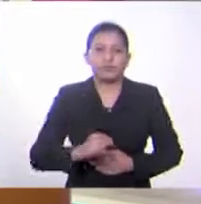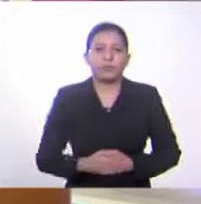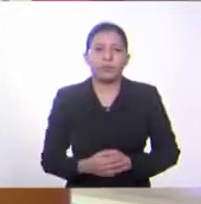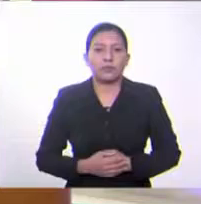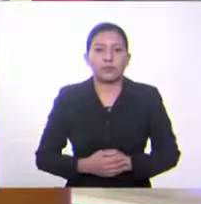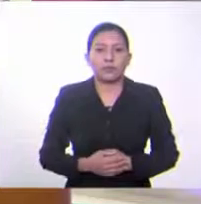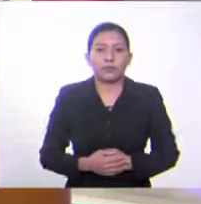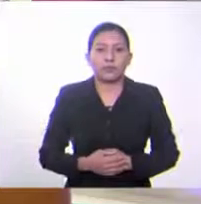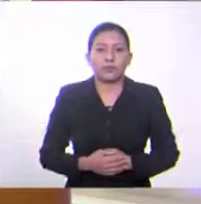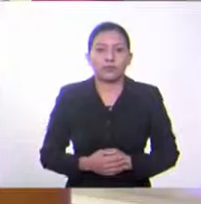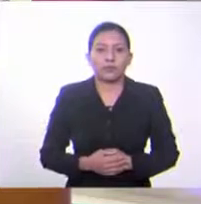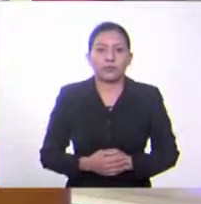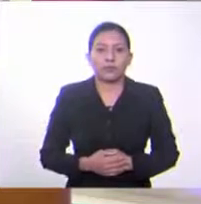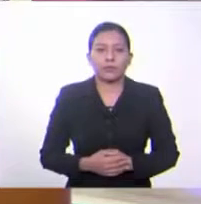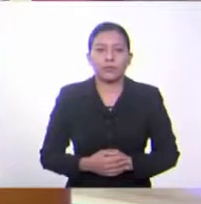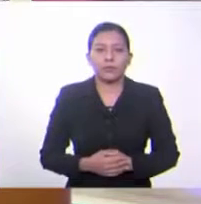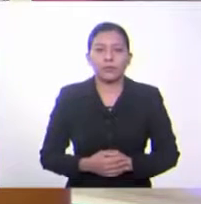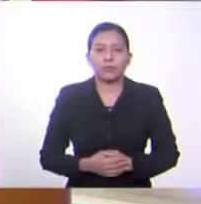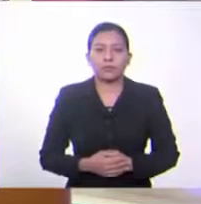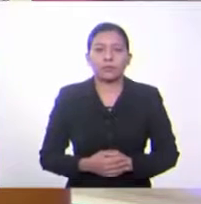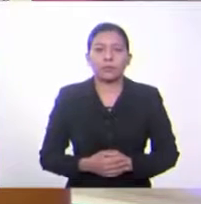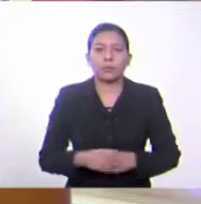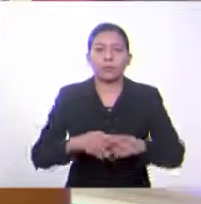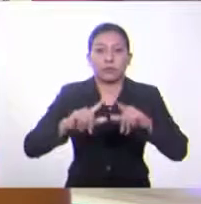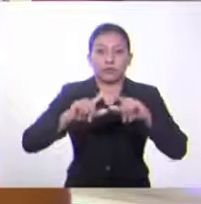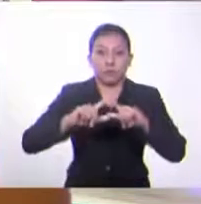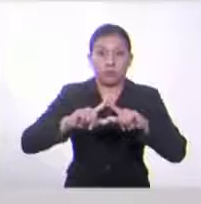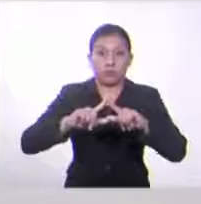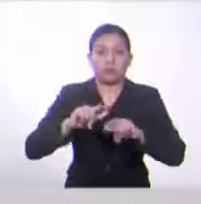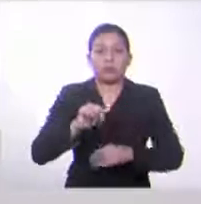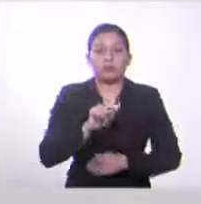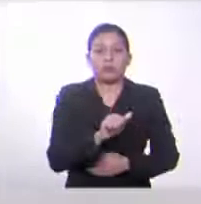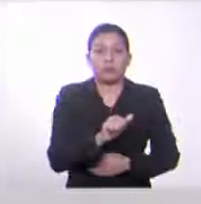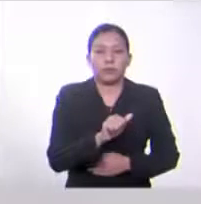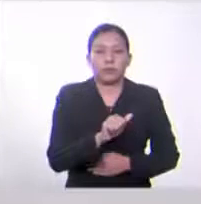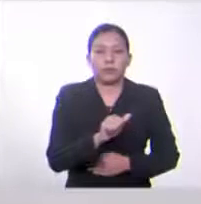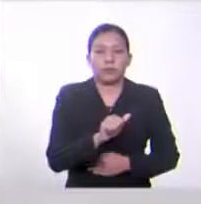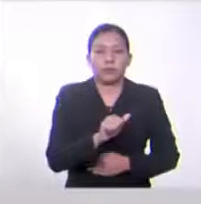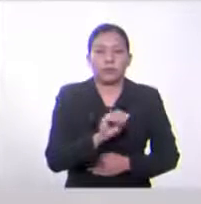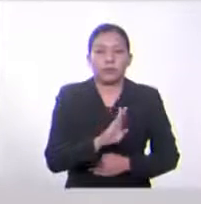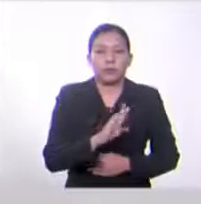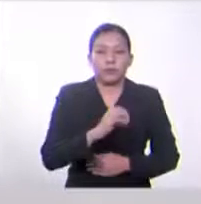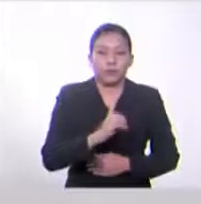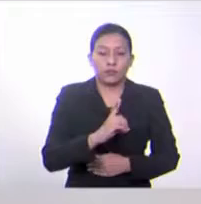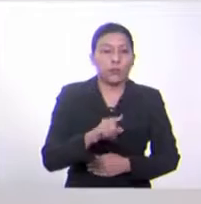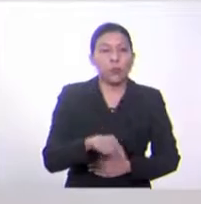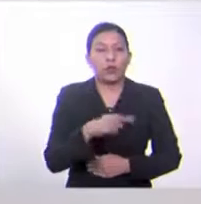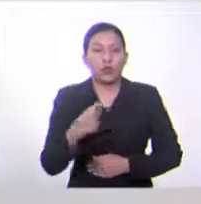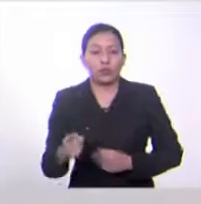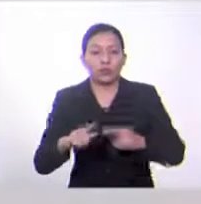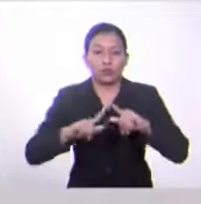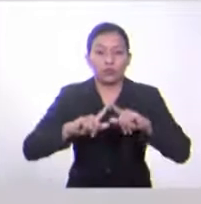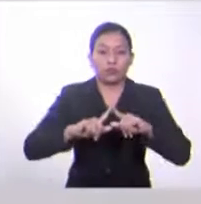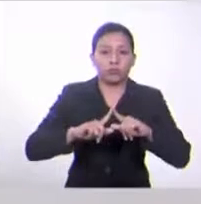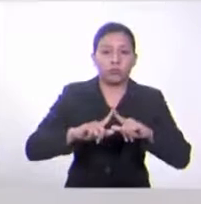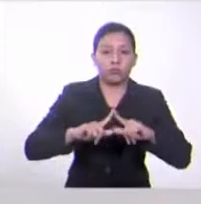triángulo. Sí. Vale, tengo el triángulo ABD, que es este, sí, y el triángulo